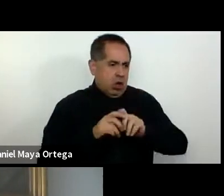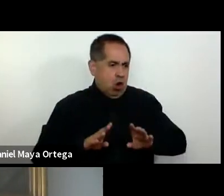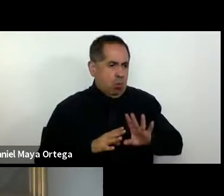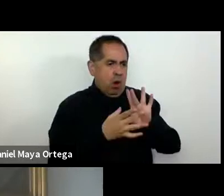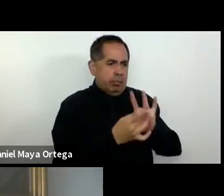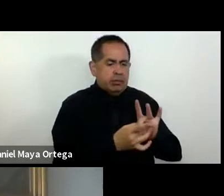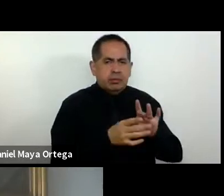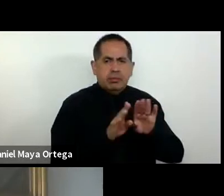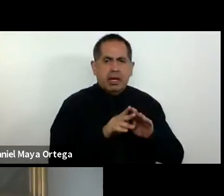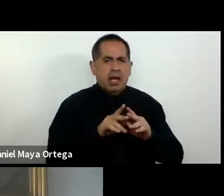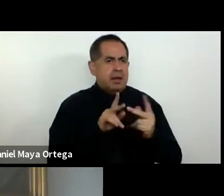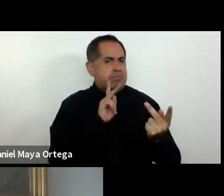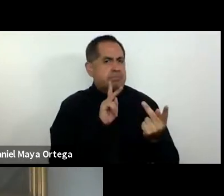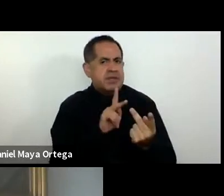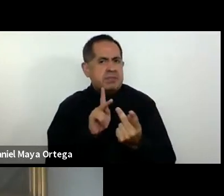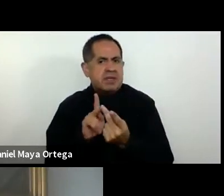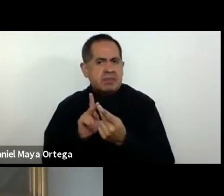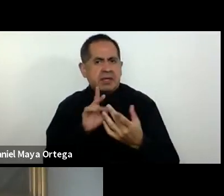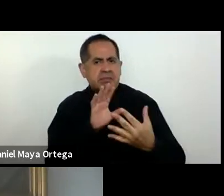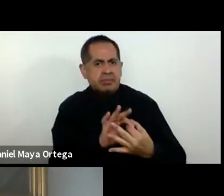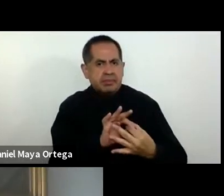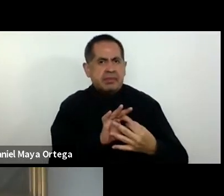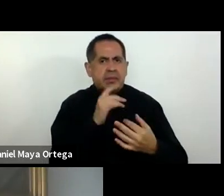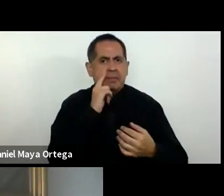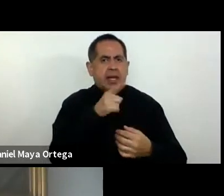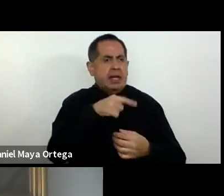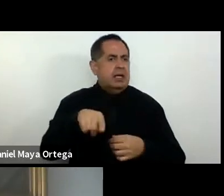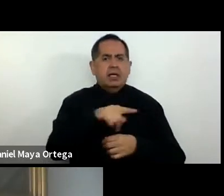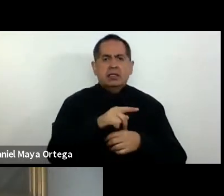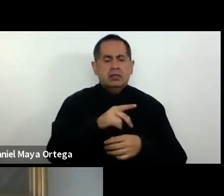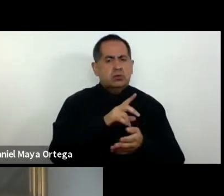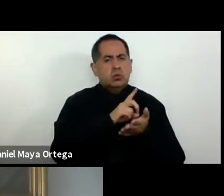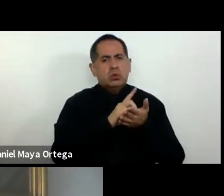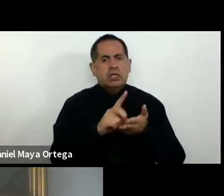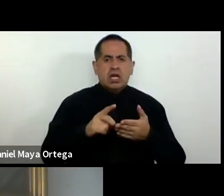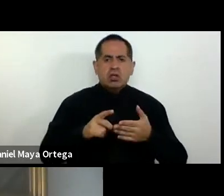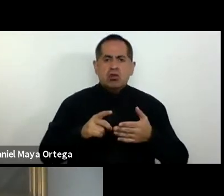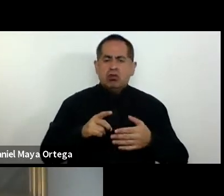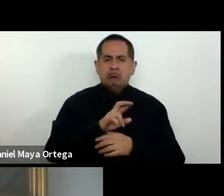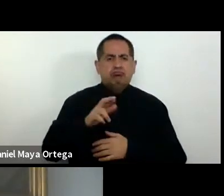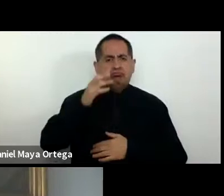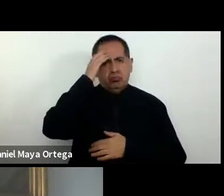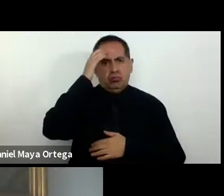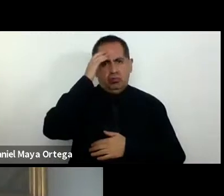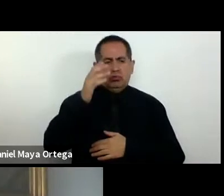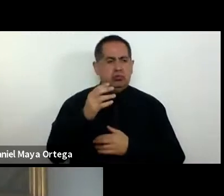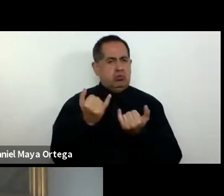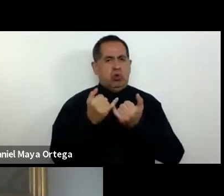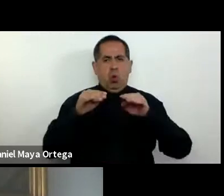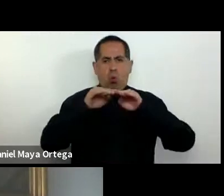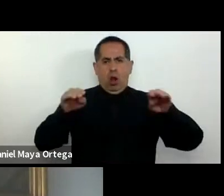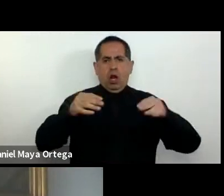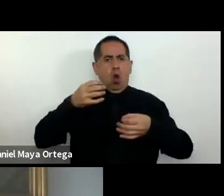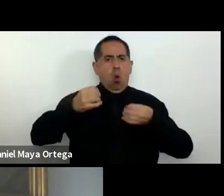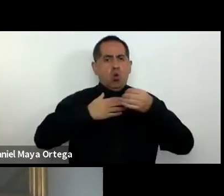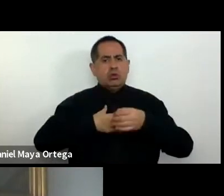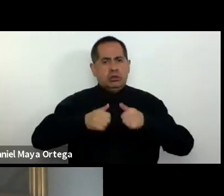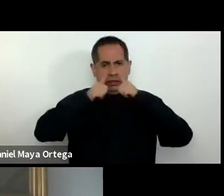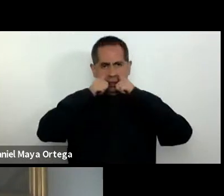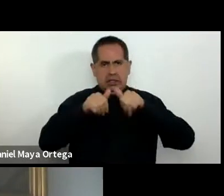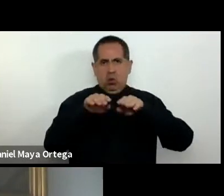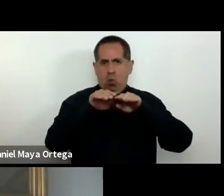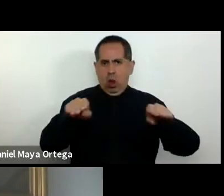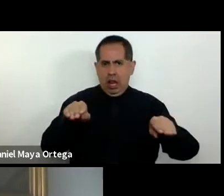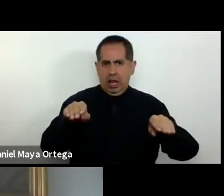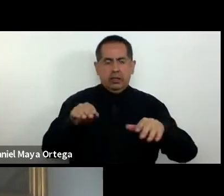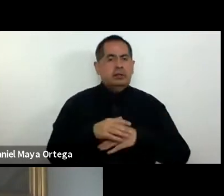jurídicos para que puedan hacer valer sus derechos, reconociendo su igualdad ante la ley.